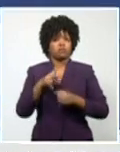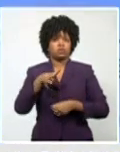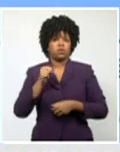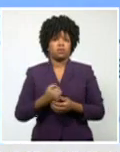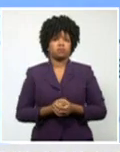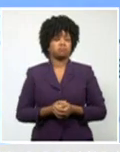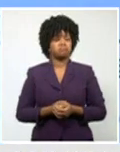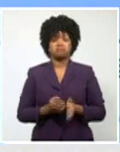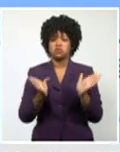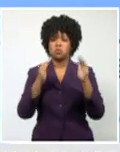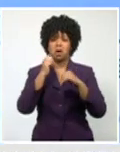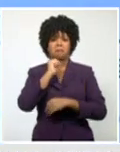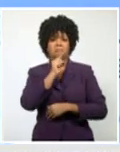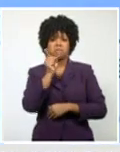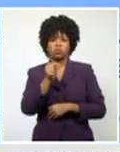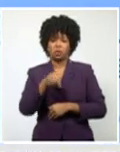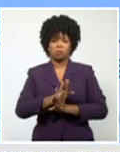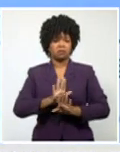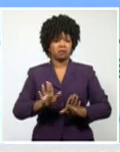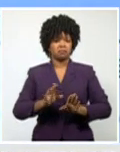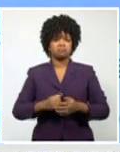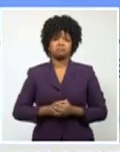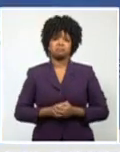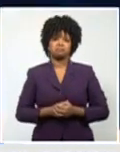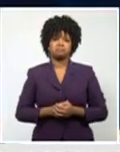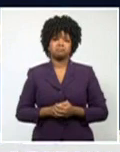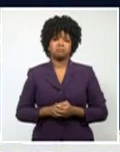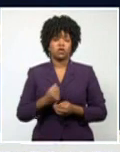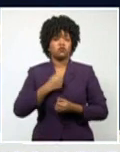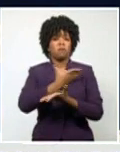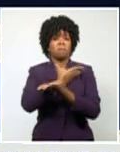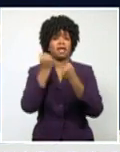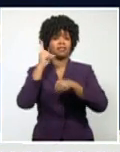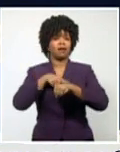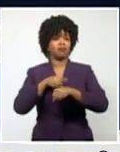más ninguna pregunta para hoy. Yo no pierdo la oportunidad